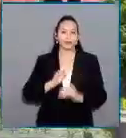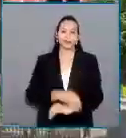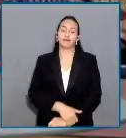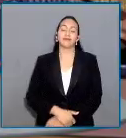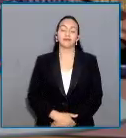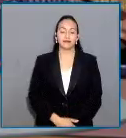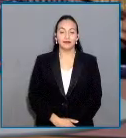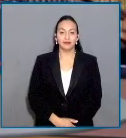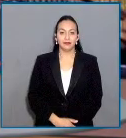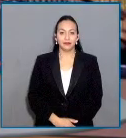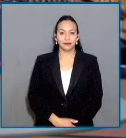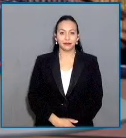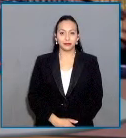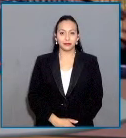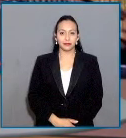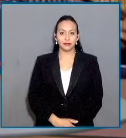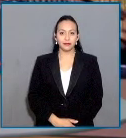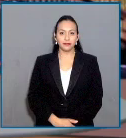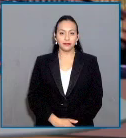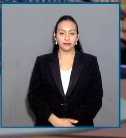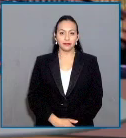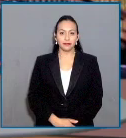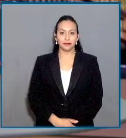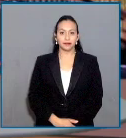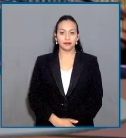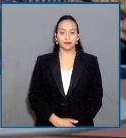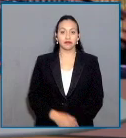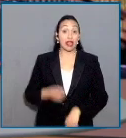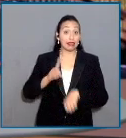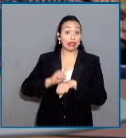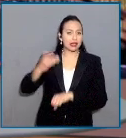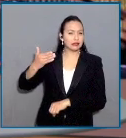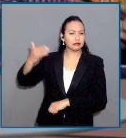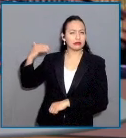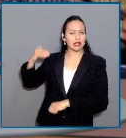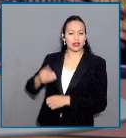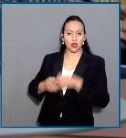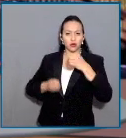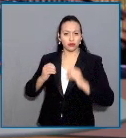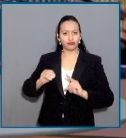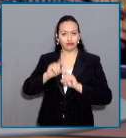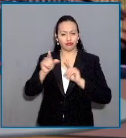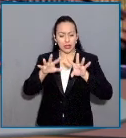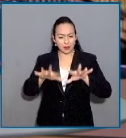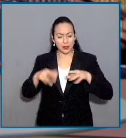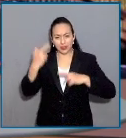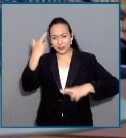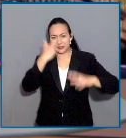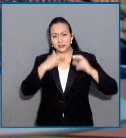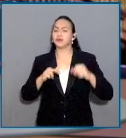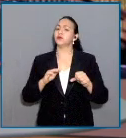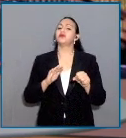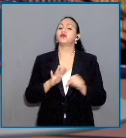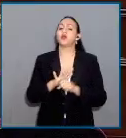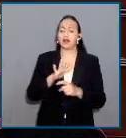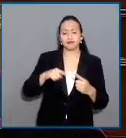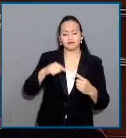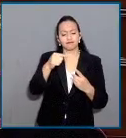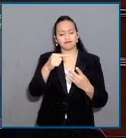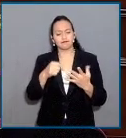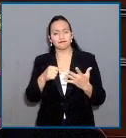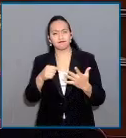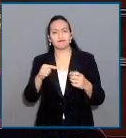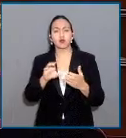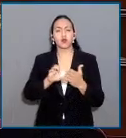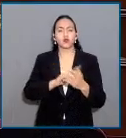Peña. Y en días pasados, el Pleno de la Suprema Corte declaró la inconstitucionalidad de una disposición